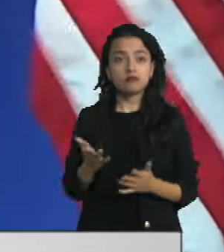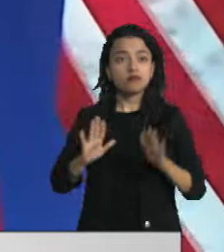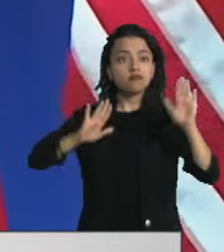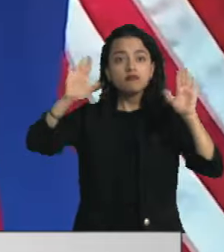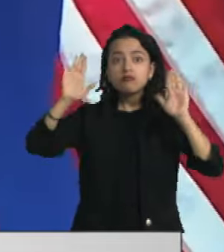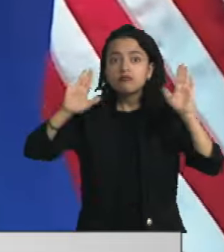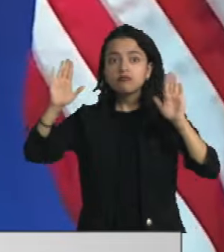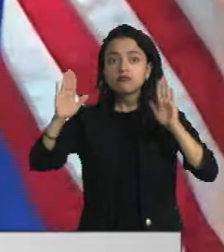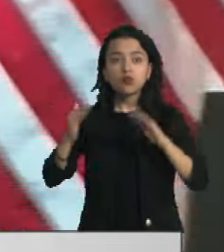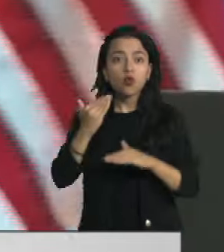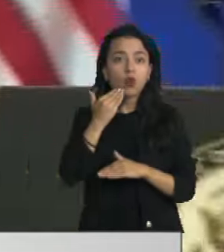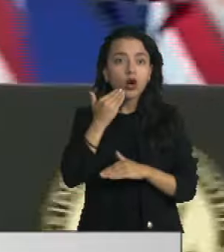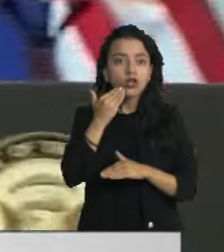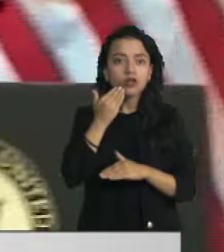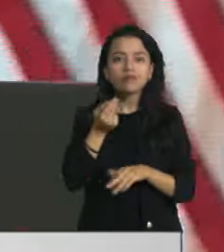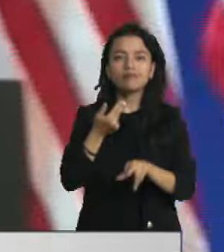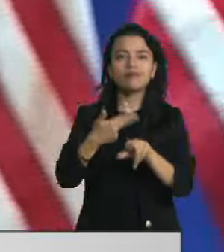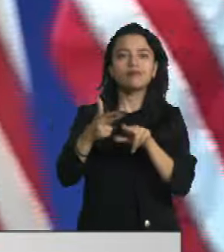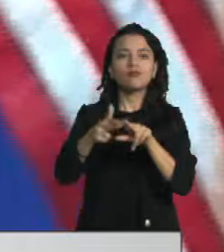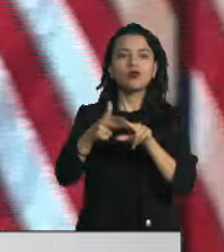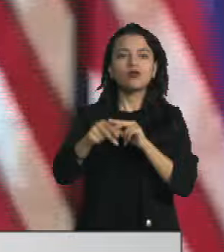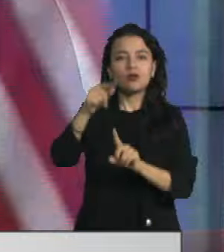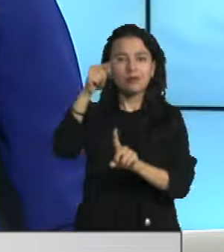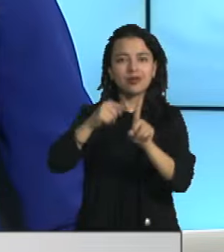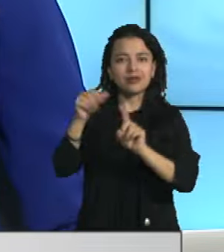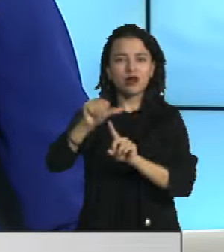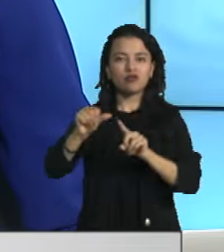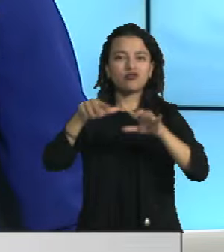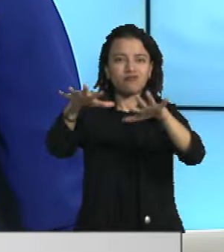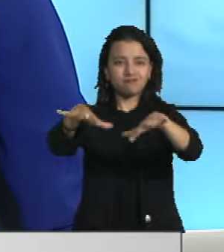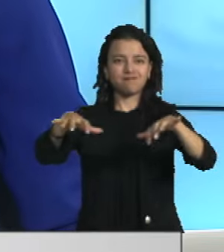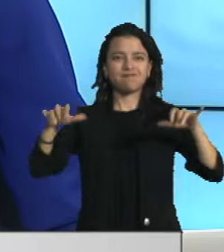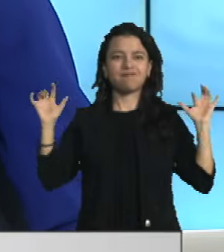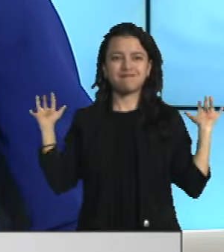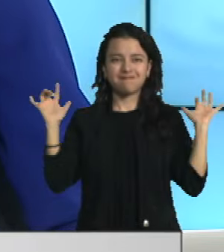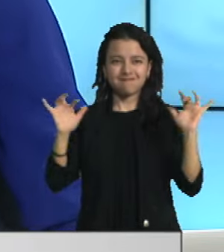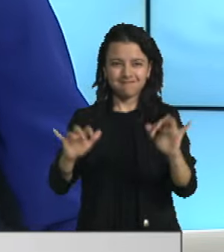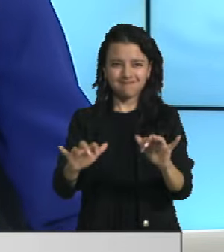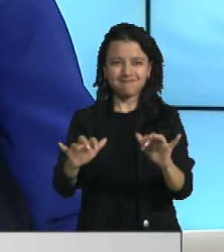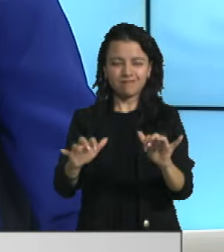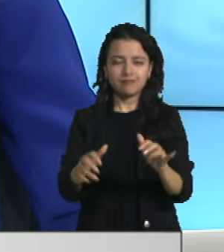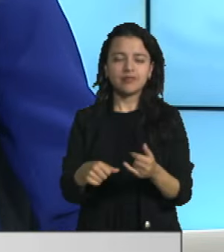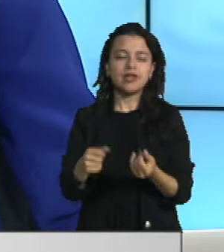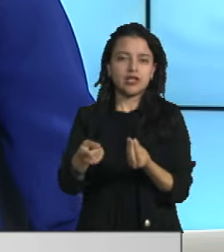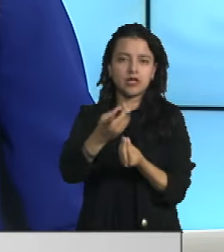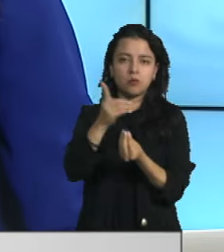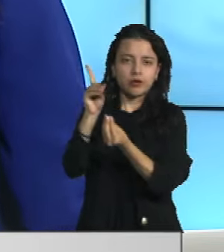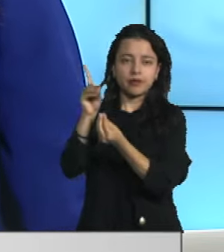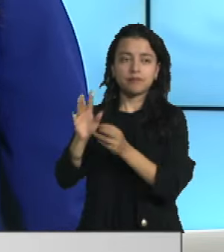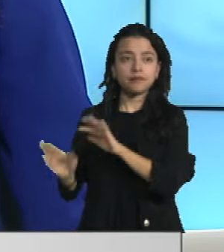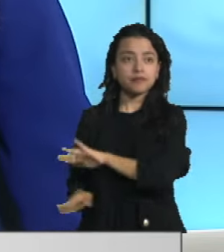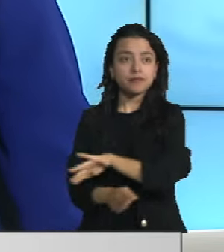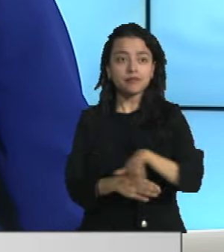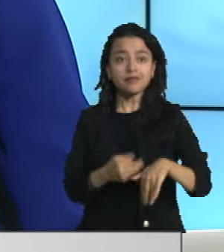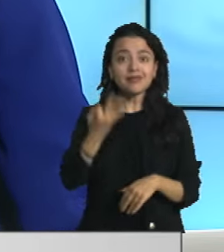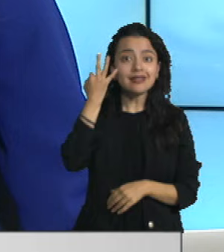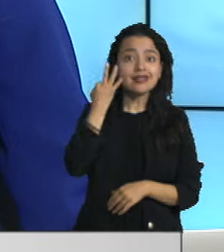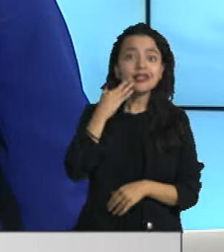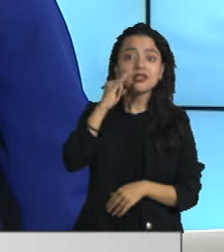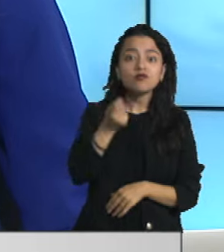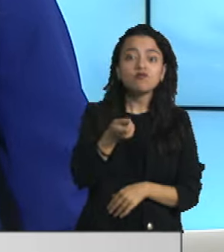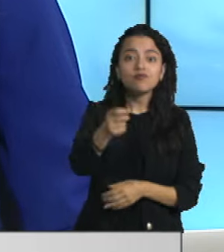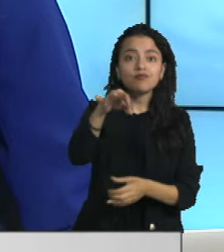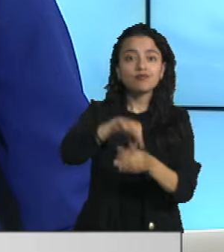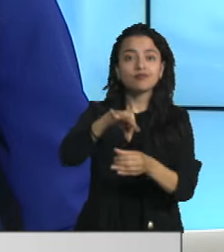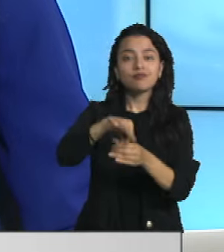se definirá hasta la convención demócrata en agosto. Y a 3 días de las elecciones presidenciales en Venezuela, la oposición confirmó